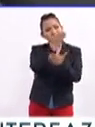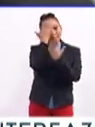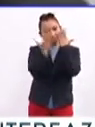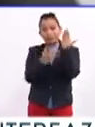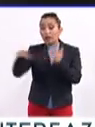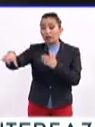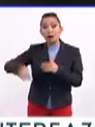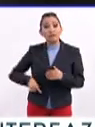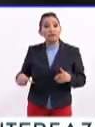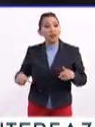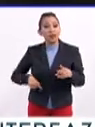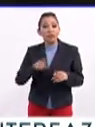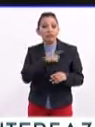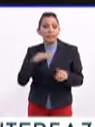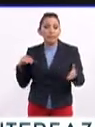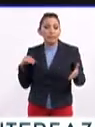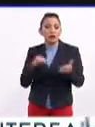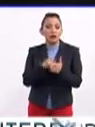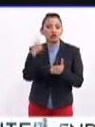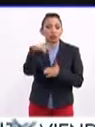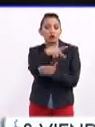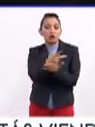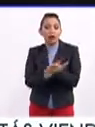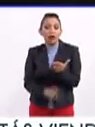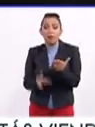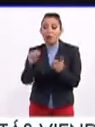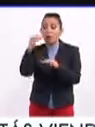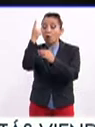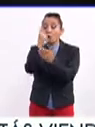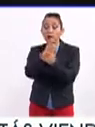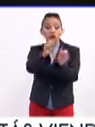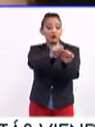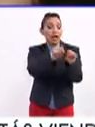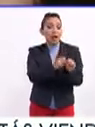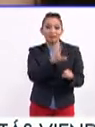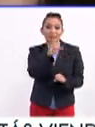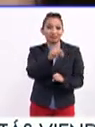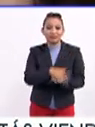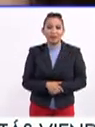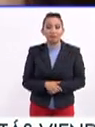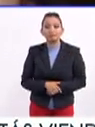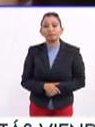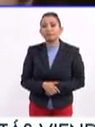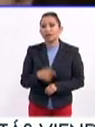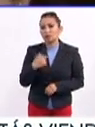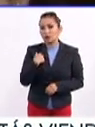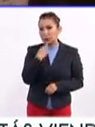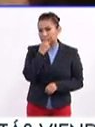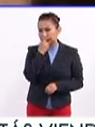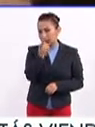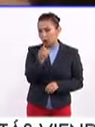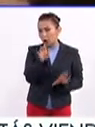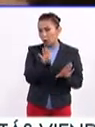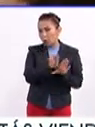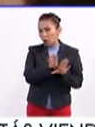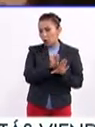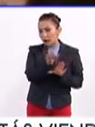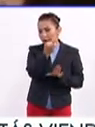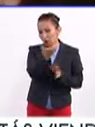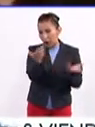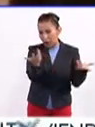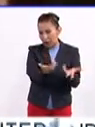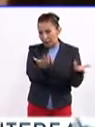el Estado debe implementar programas que no se limiten a las aulas. Yo diría que es una